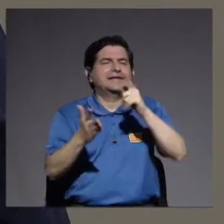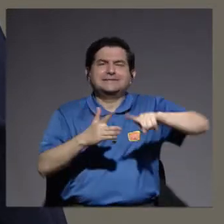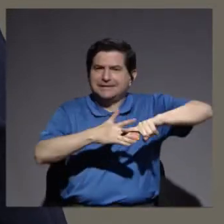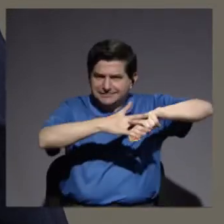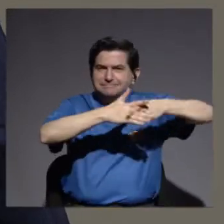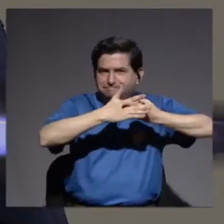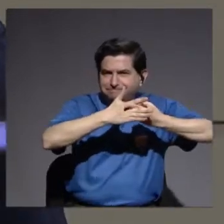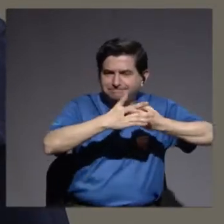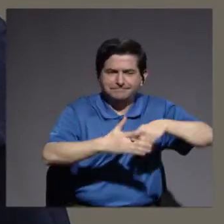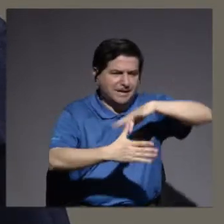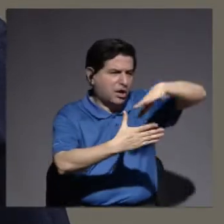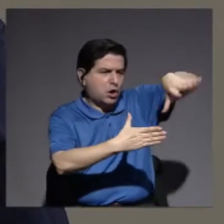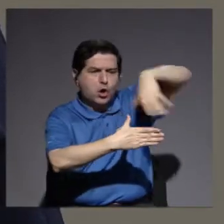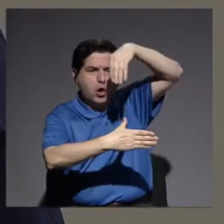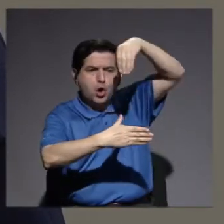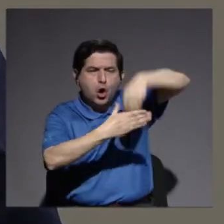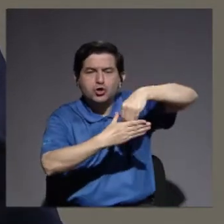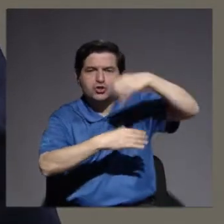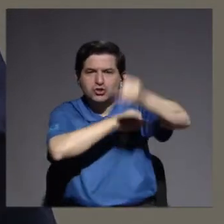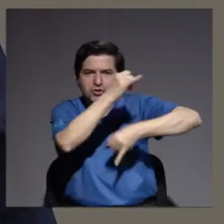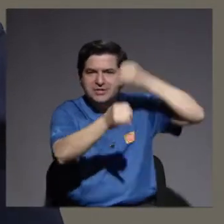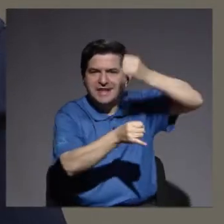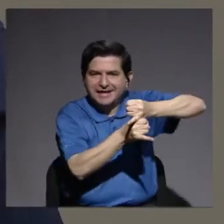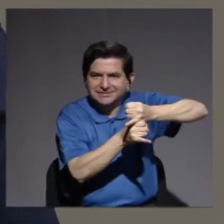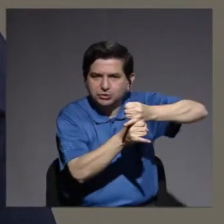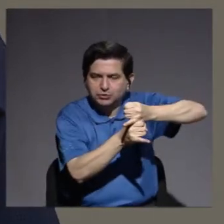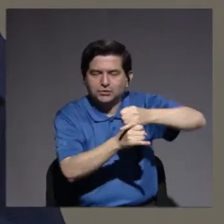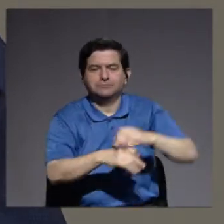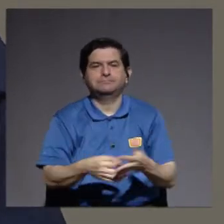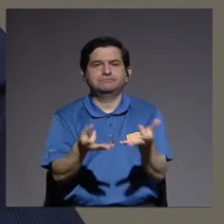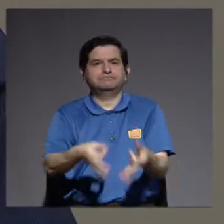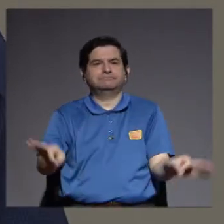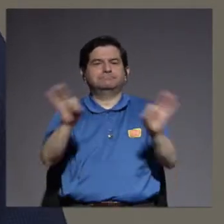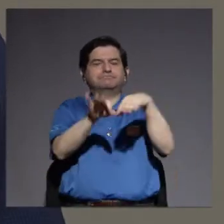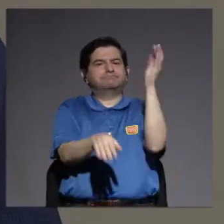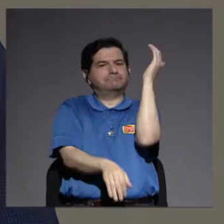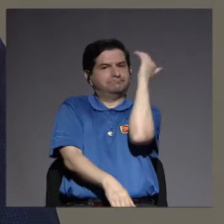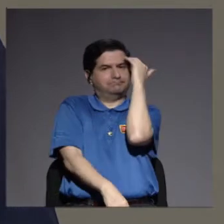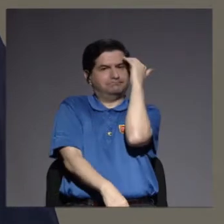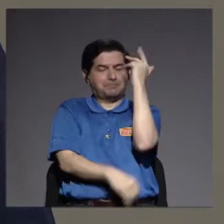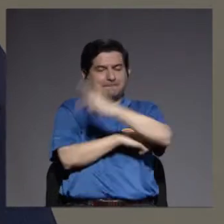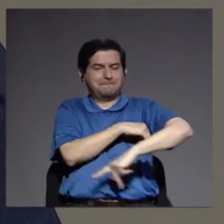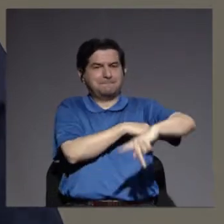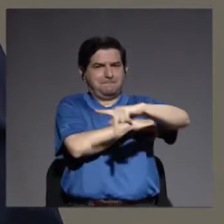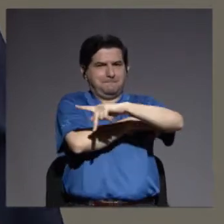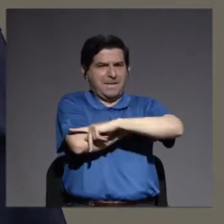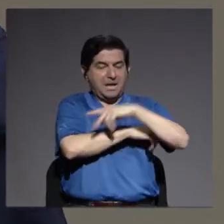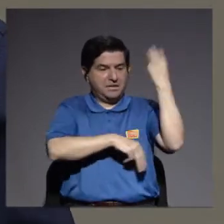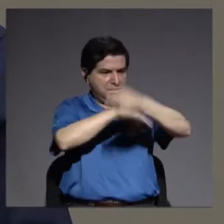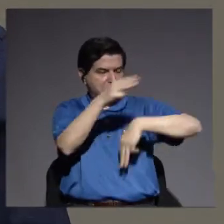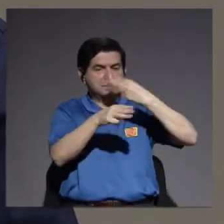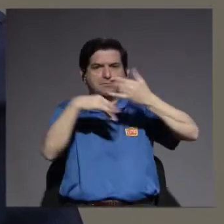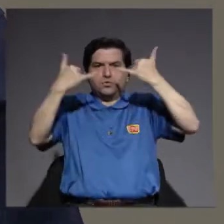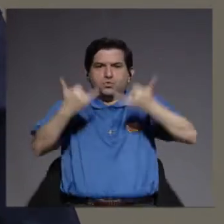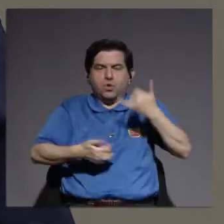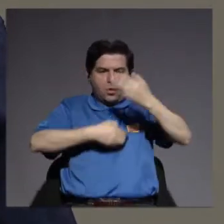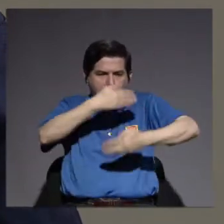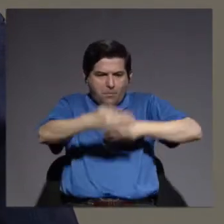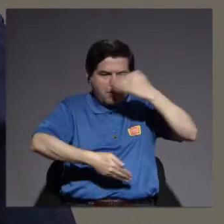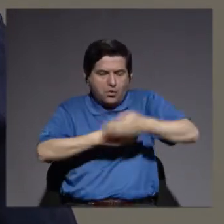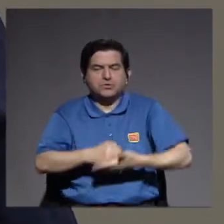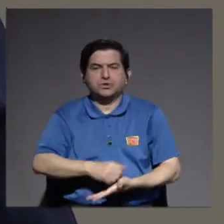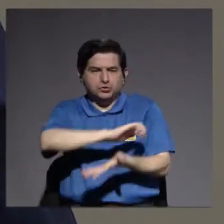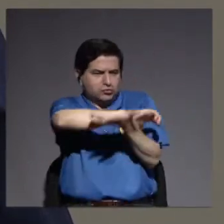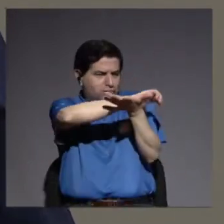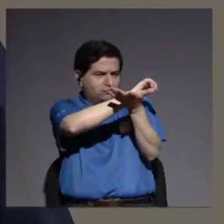un poco con el contexto internacional, es importante entender que el país y el mundo se encuentran en un proceso de revolución